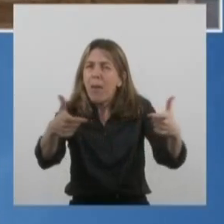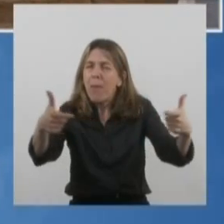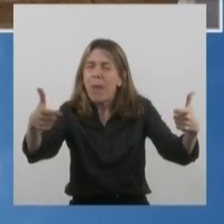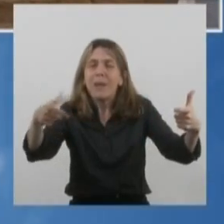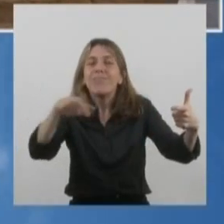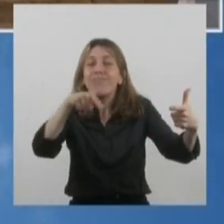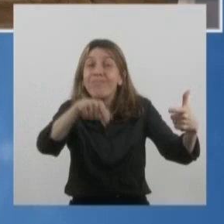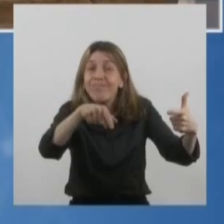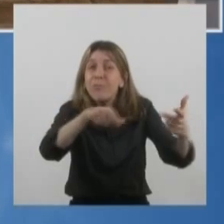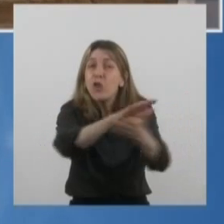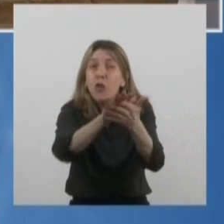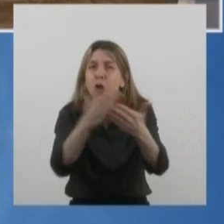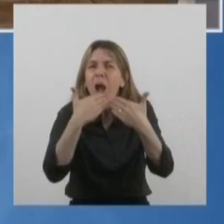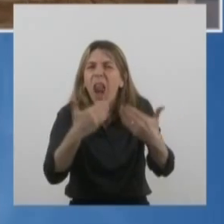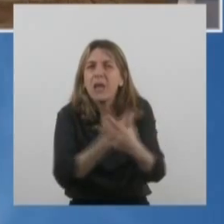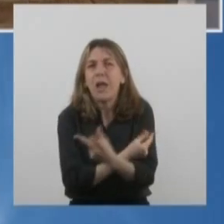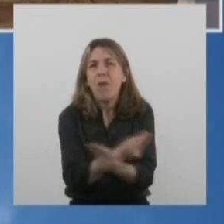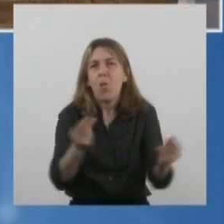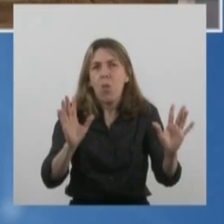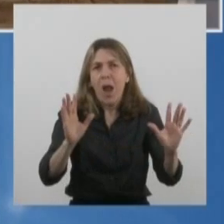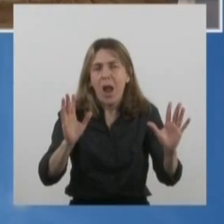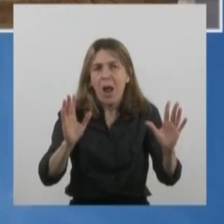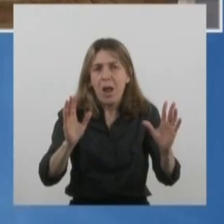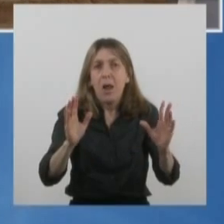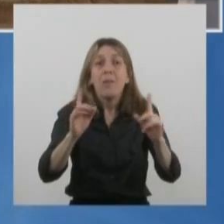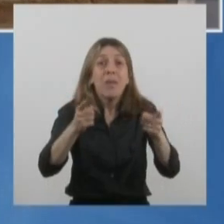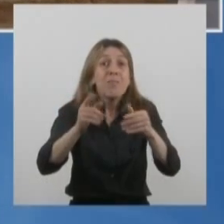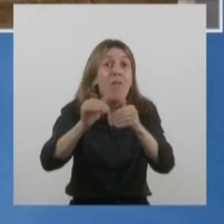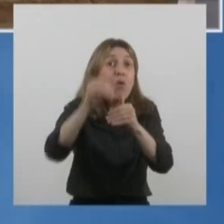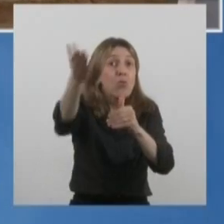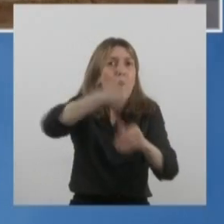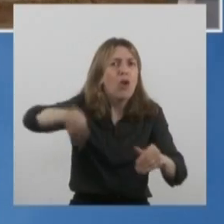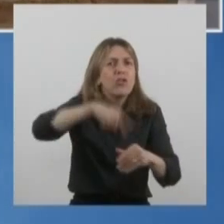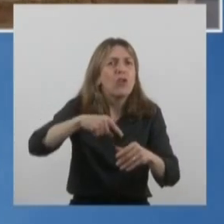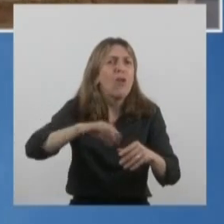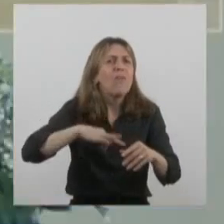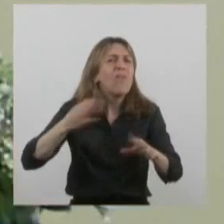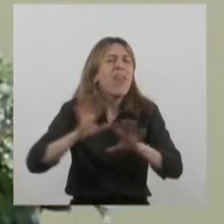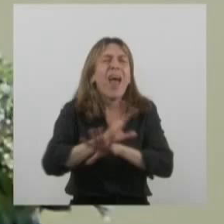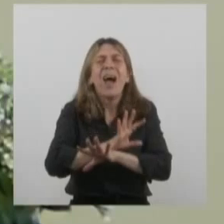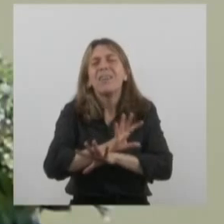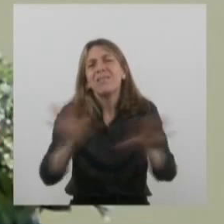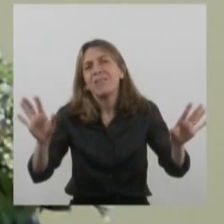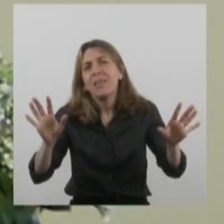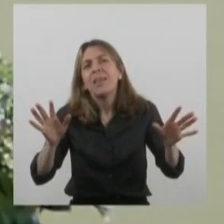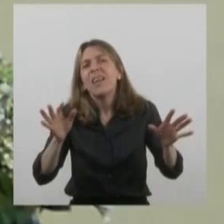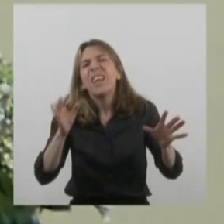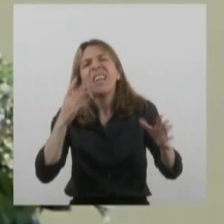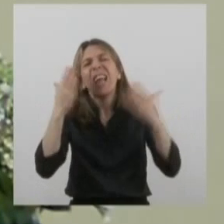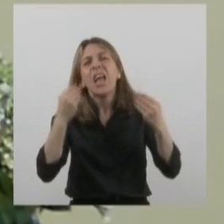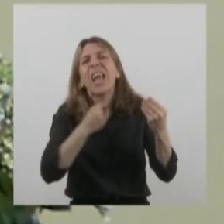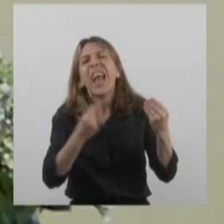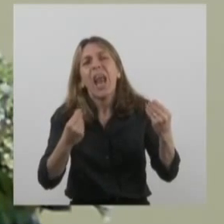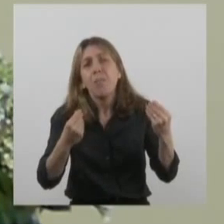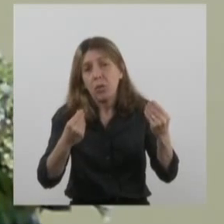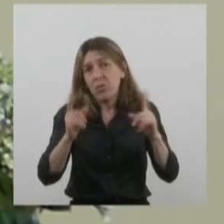Esa puerta de salida que nos va a permitir reencontrarnos con la vida que queremos. ¿Qué es la vida que queremos? La vida que queremos es la vida